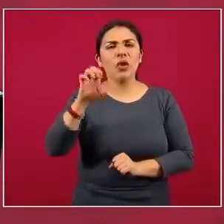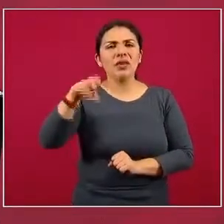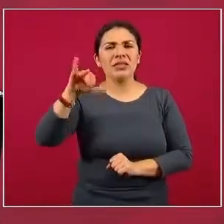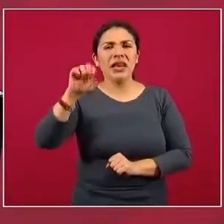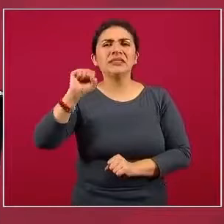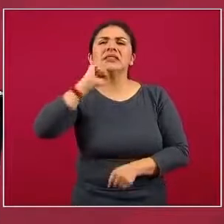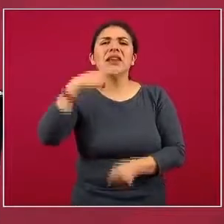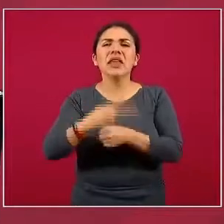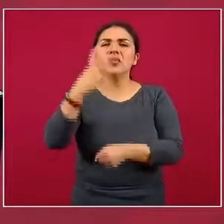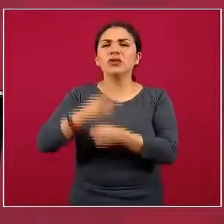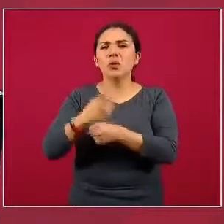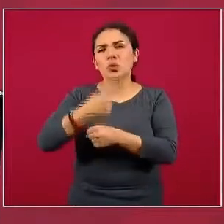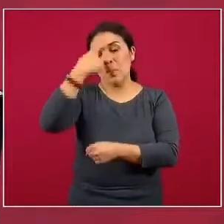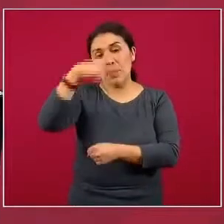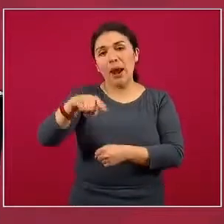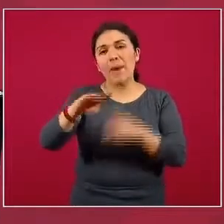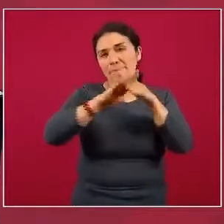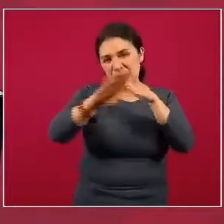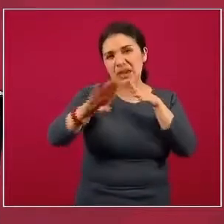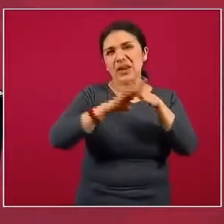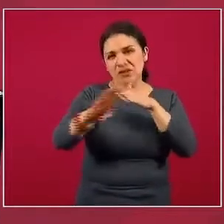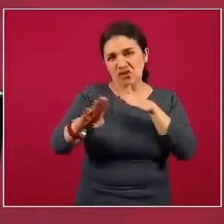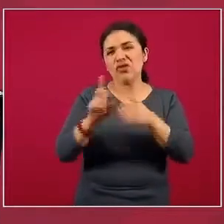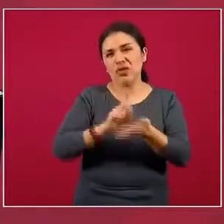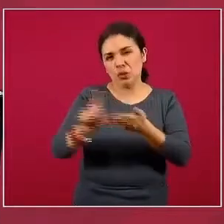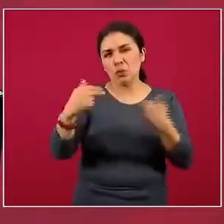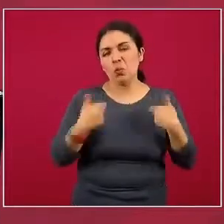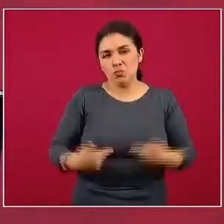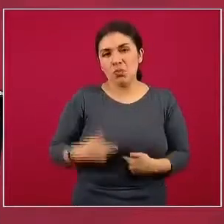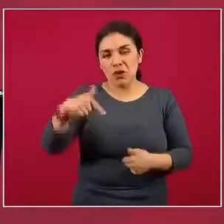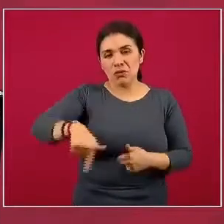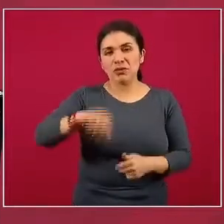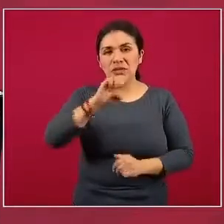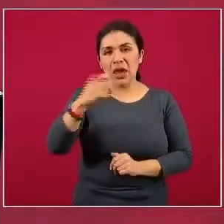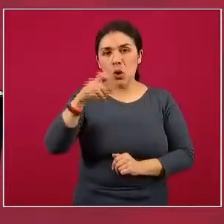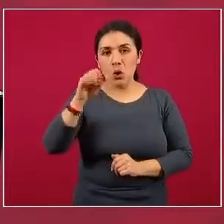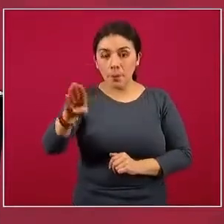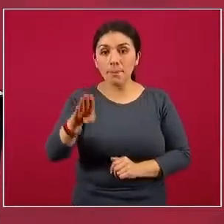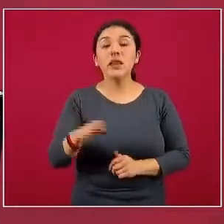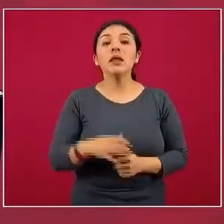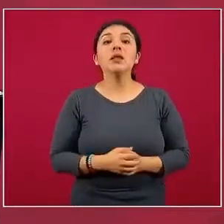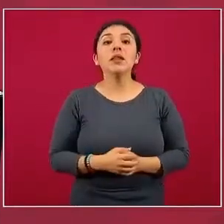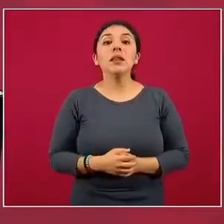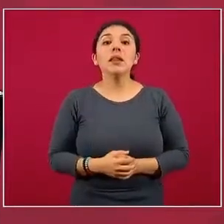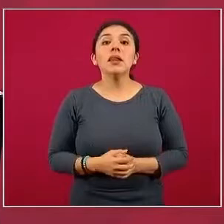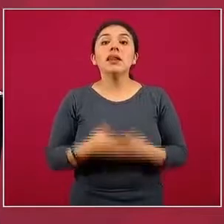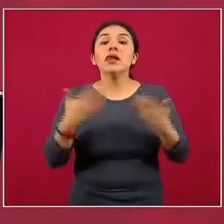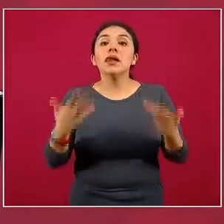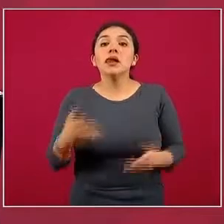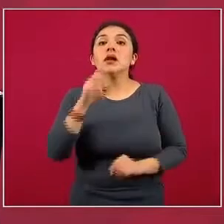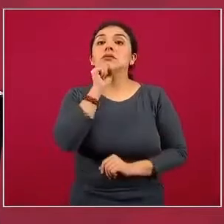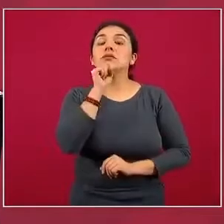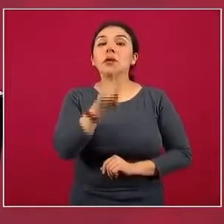subsecretario precisamente de Migración y Derechos Humanos de la Secretaría de Gobernación, también el doctor